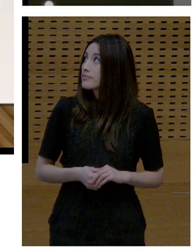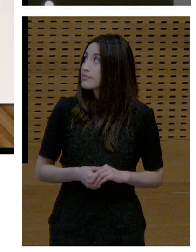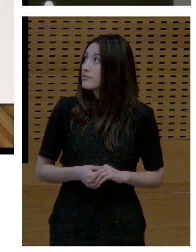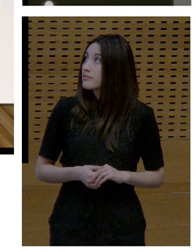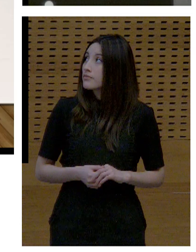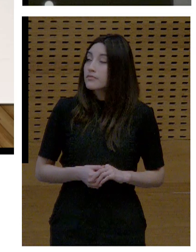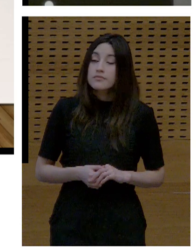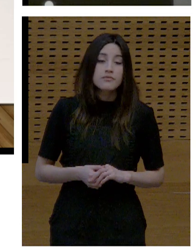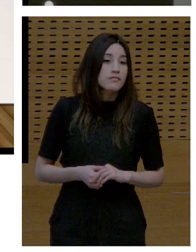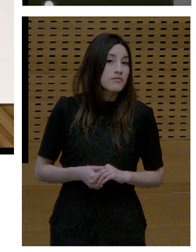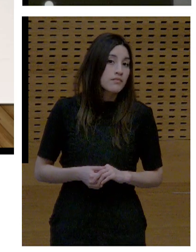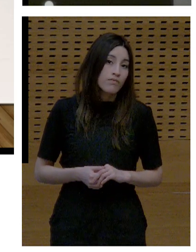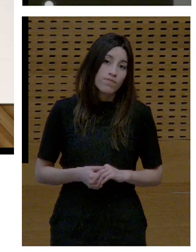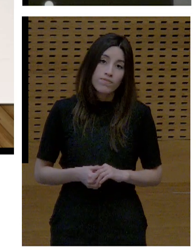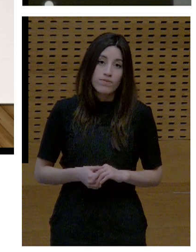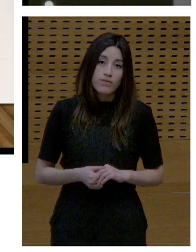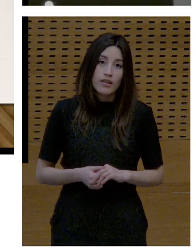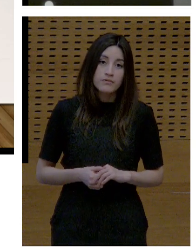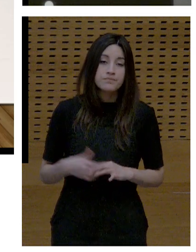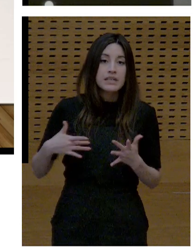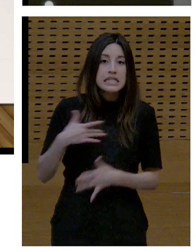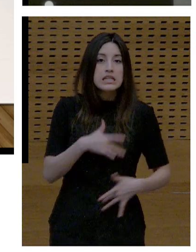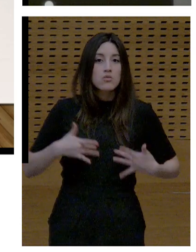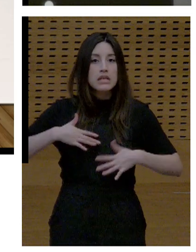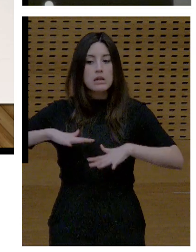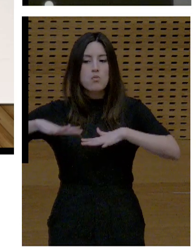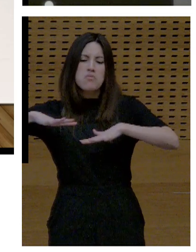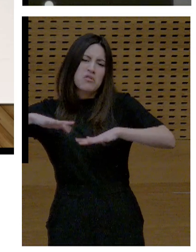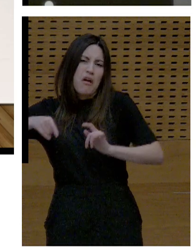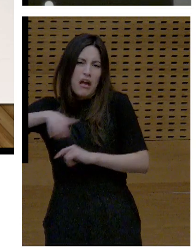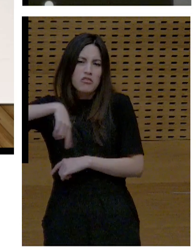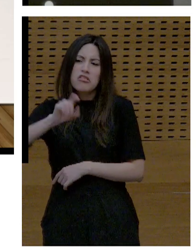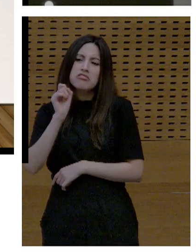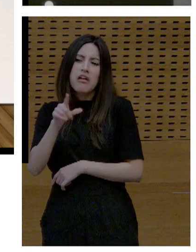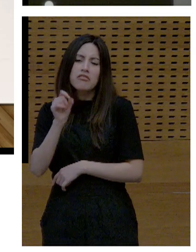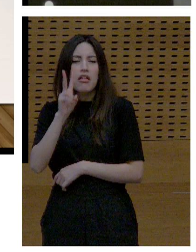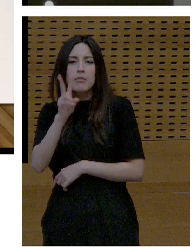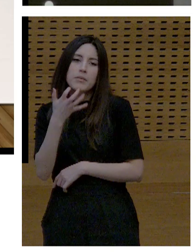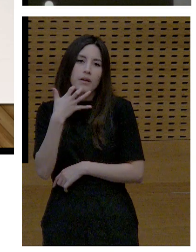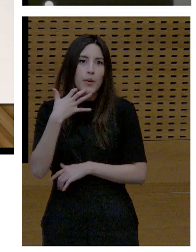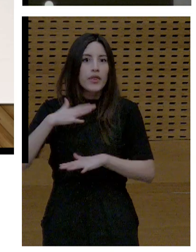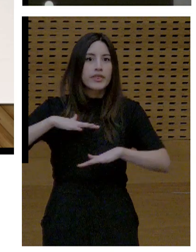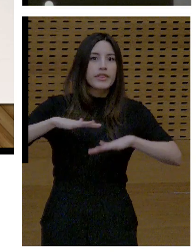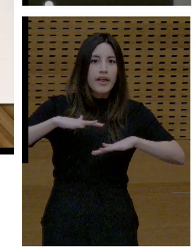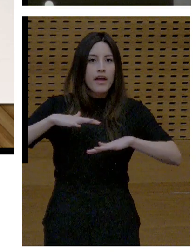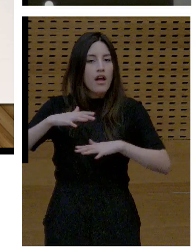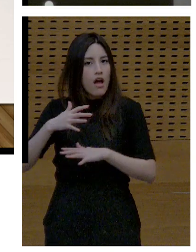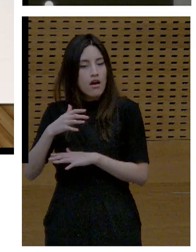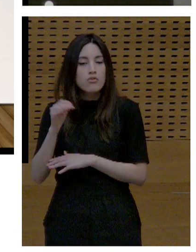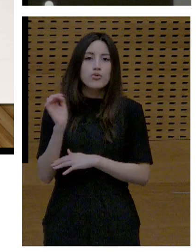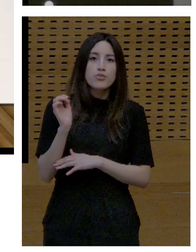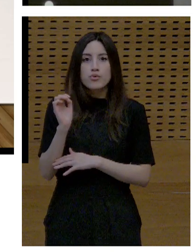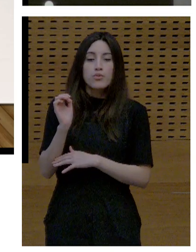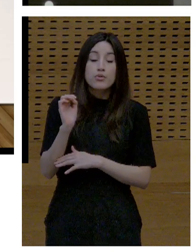Vale. Antes de que aparezcan los síntomas de movimiento, que son los que clásicamente todos conocemos, el temblor sobre todo, pues